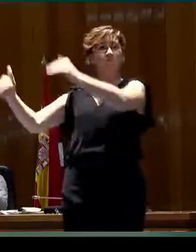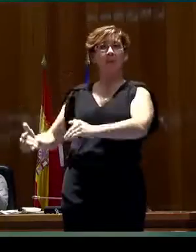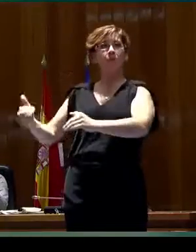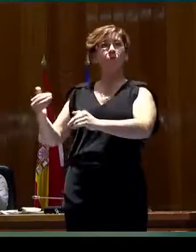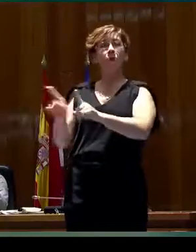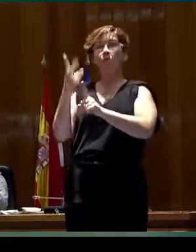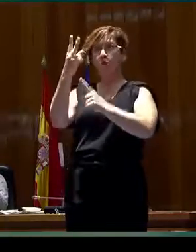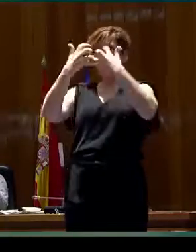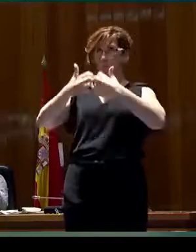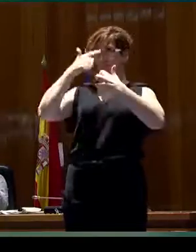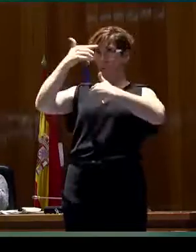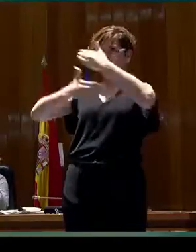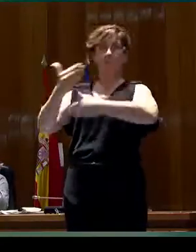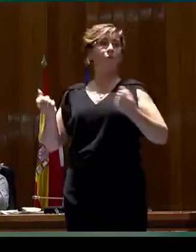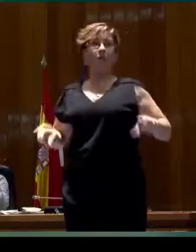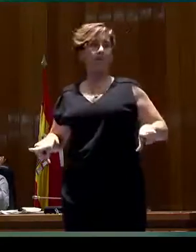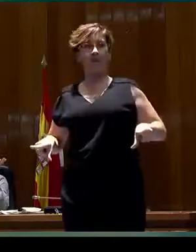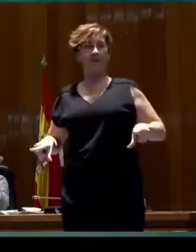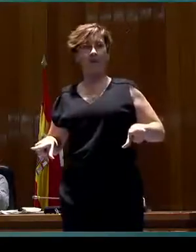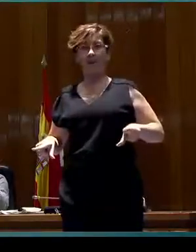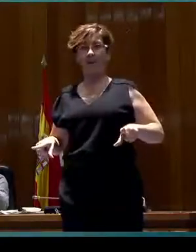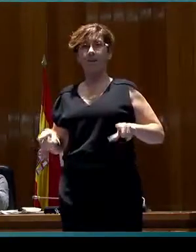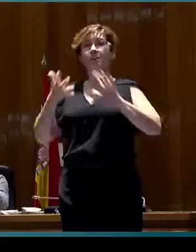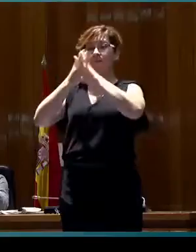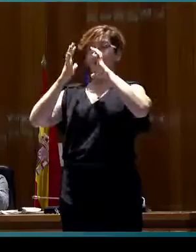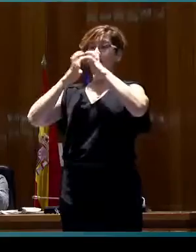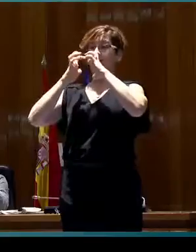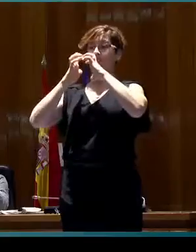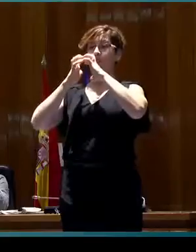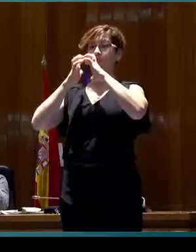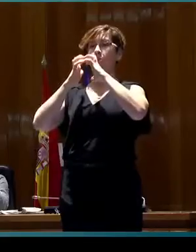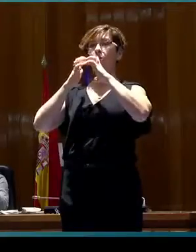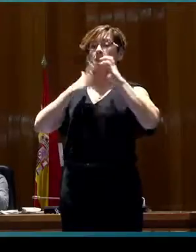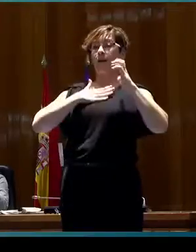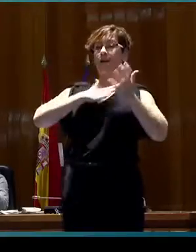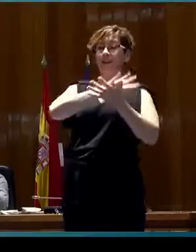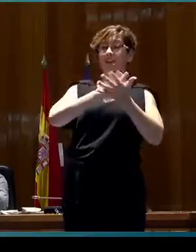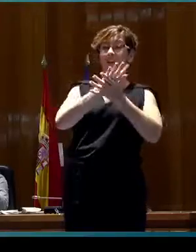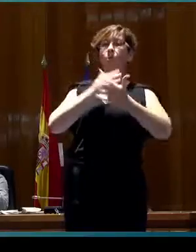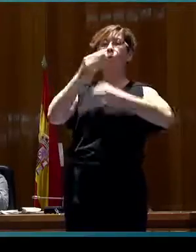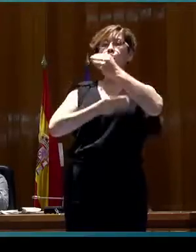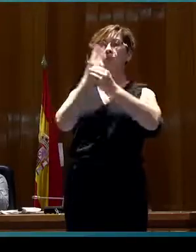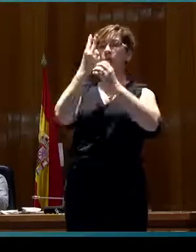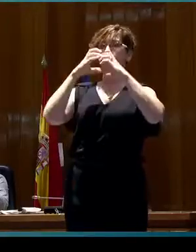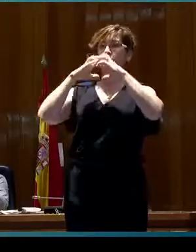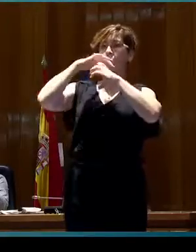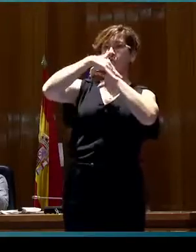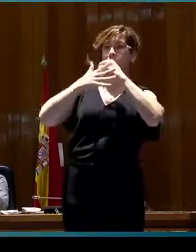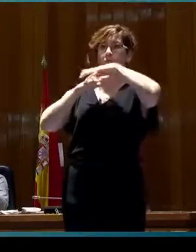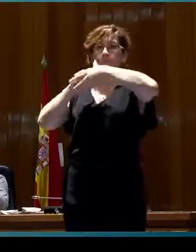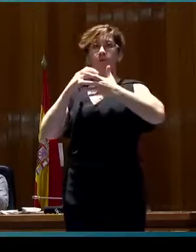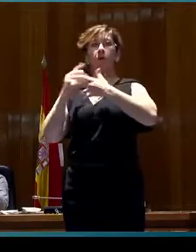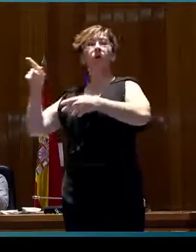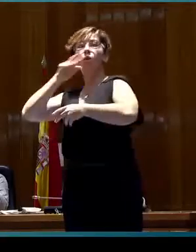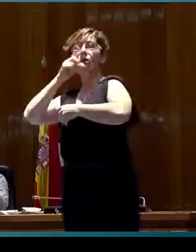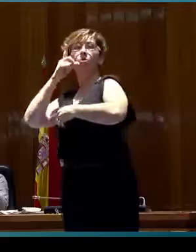manera bilateral tanto el primer hemisferio, el hemisferio izquierdo, como el derecho. Además, se aprecia una mayor actividad